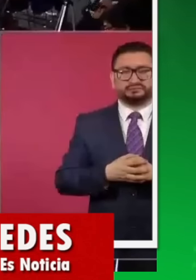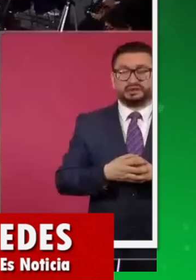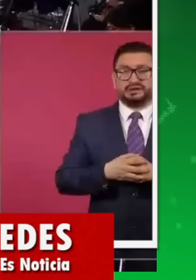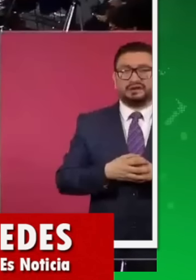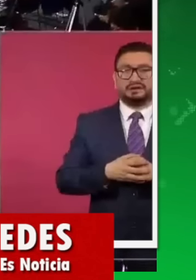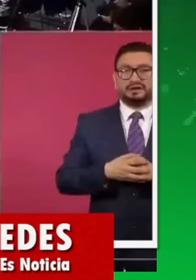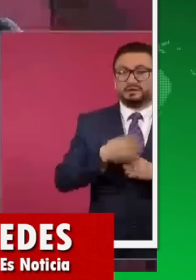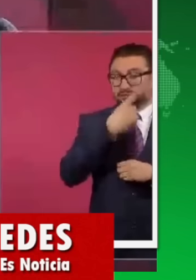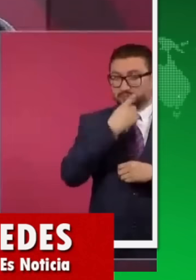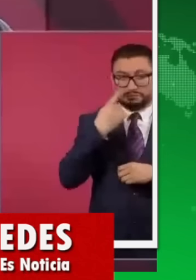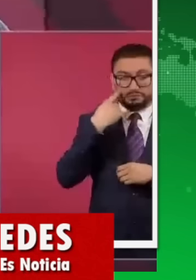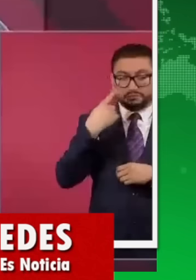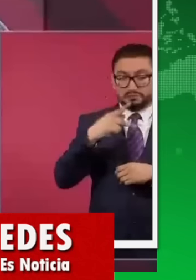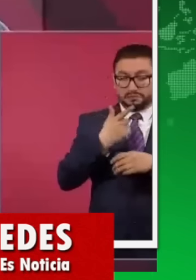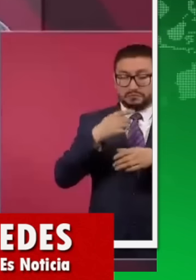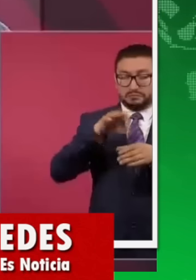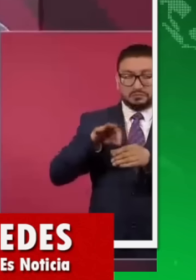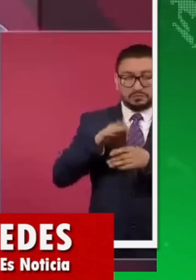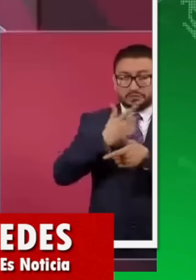democracia no es una